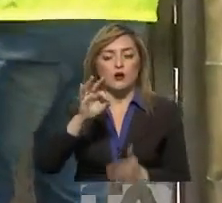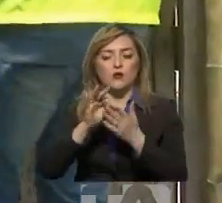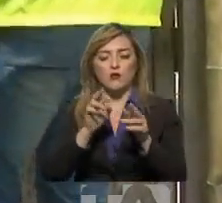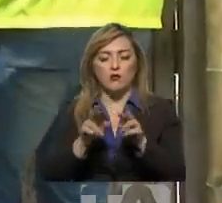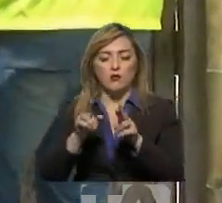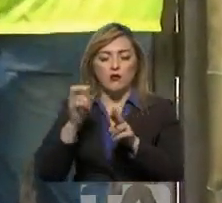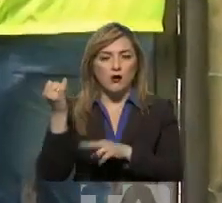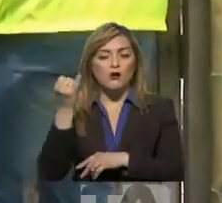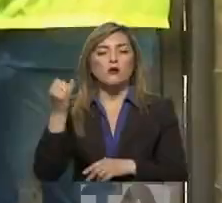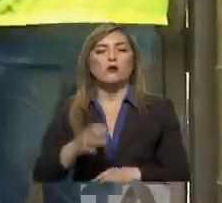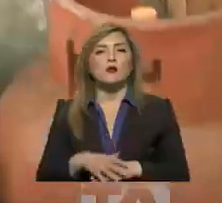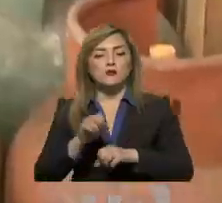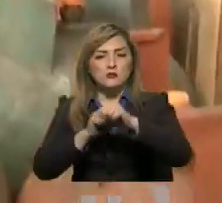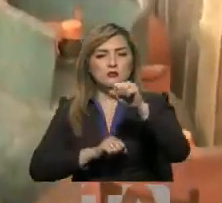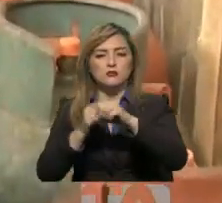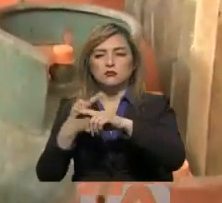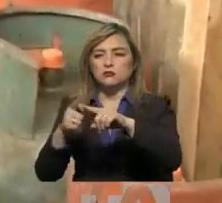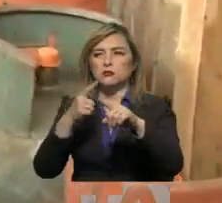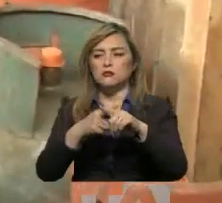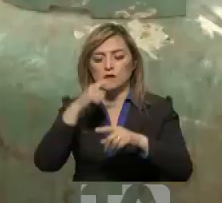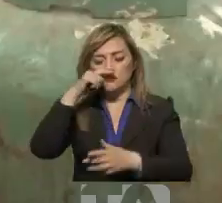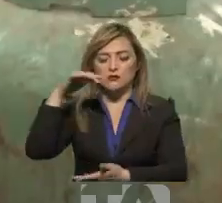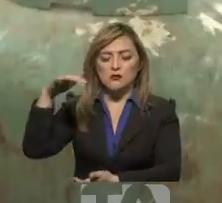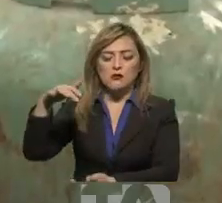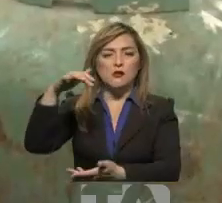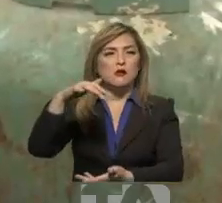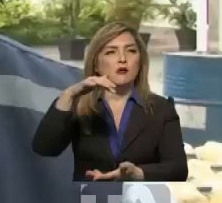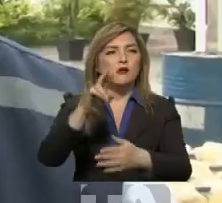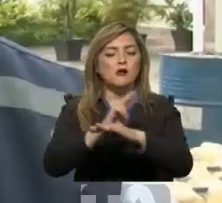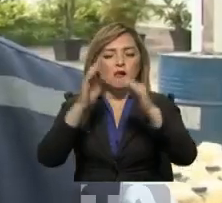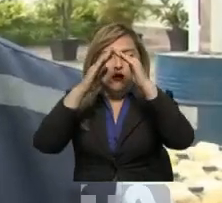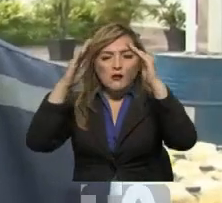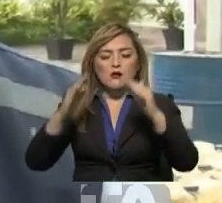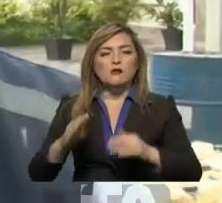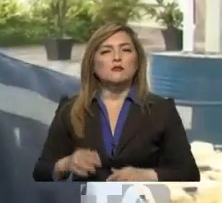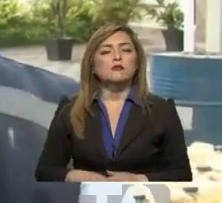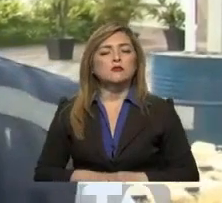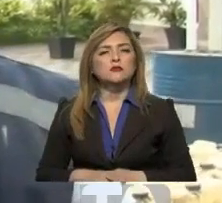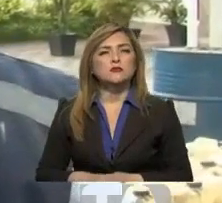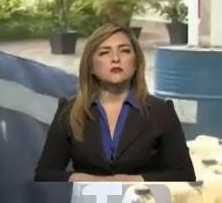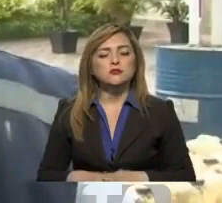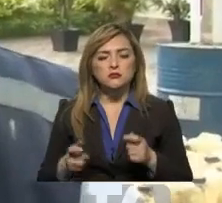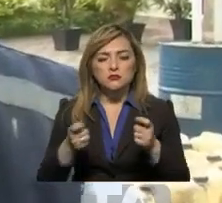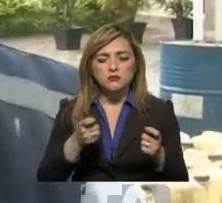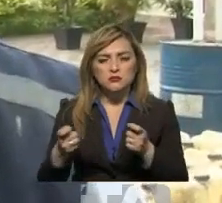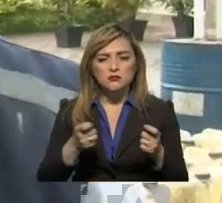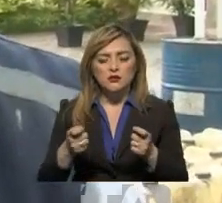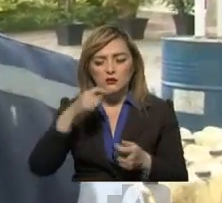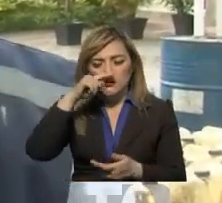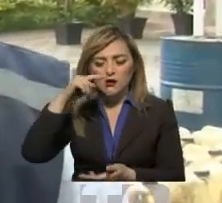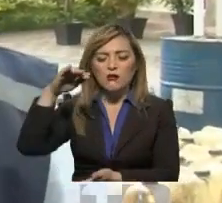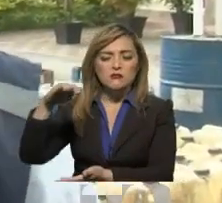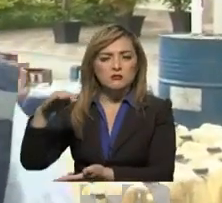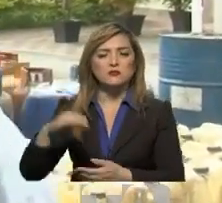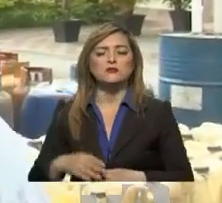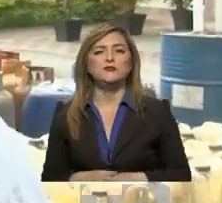Verde, donde decomisaron gran cantidad de cilindros de gas de uso doméstico. Operativo de control de GLP, en